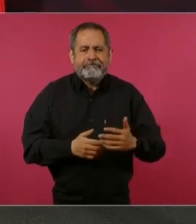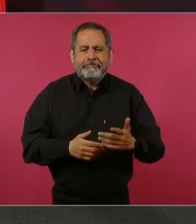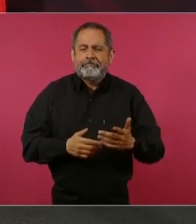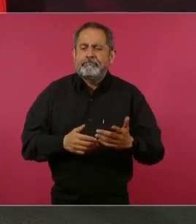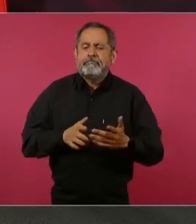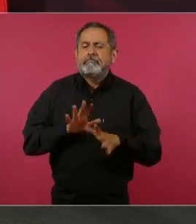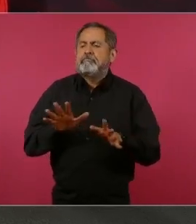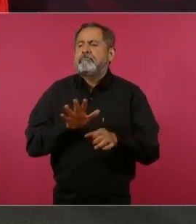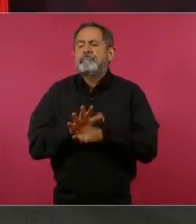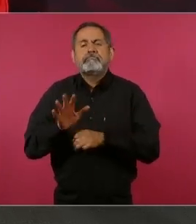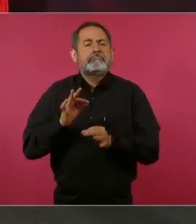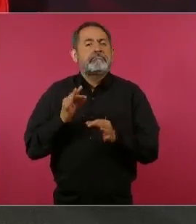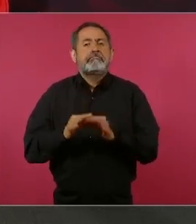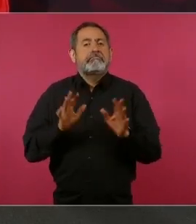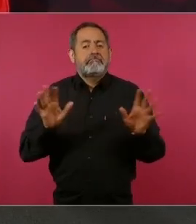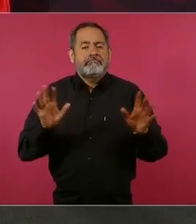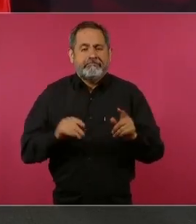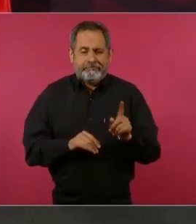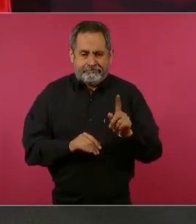ya